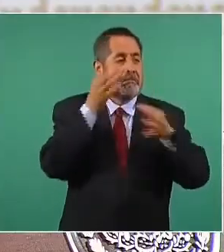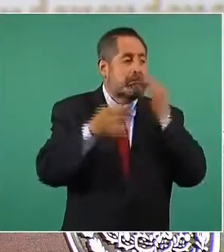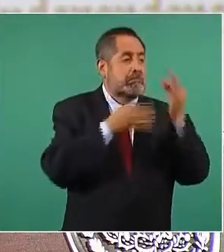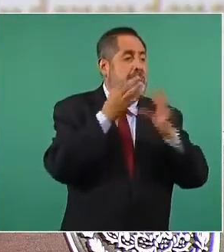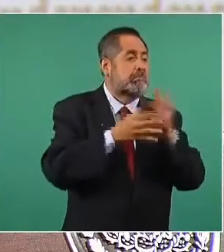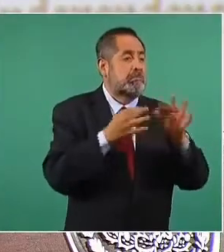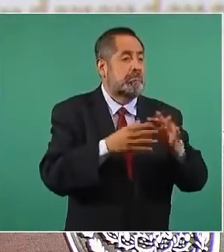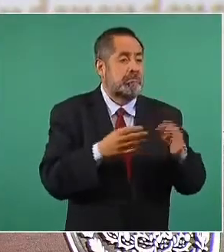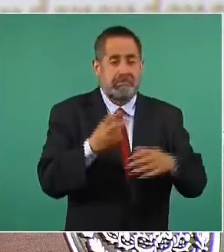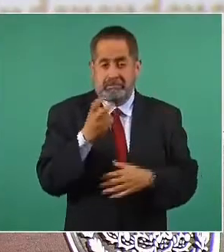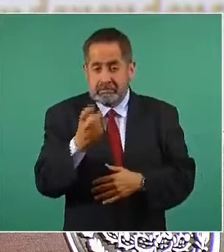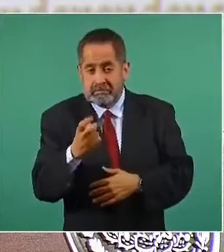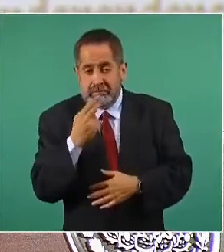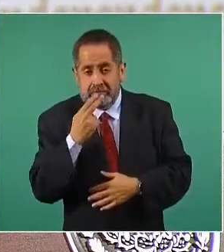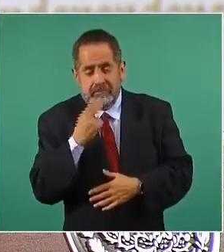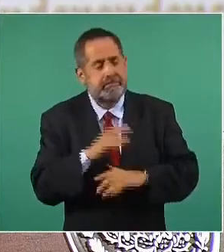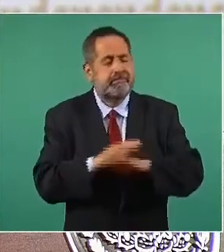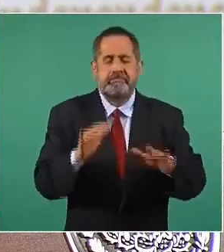funciona.